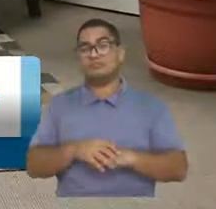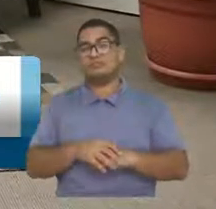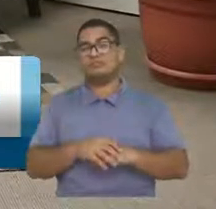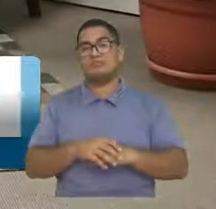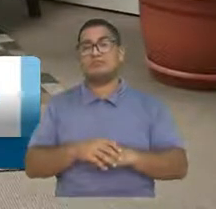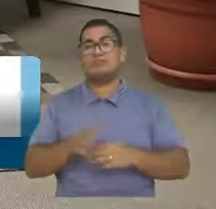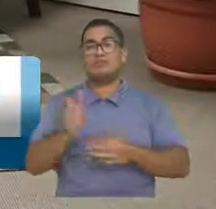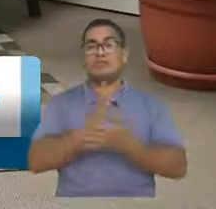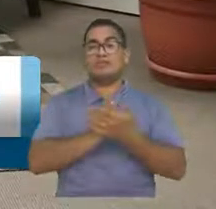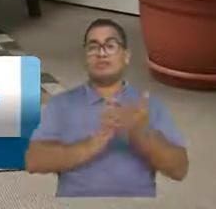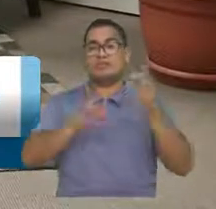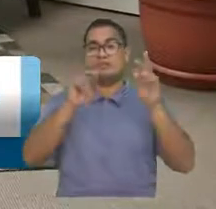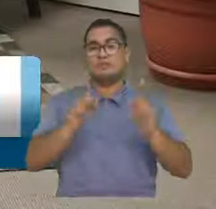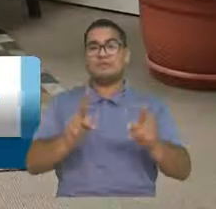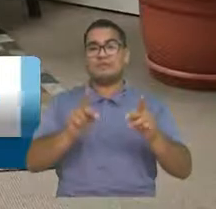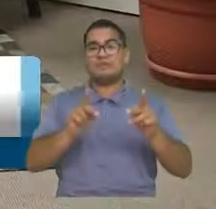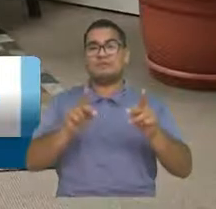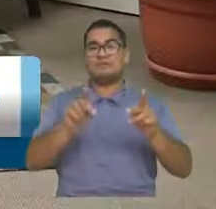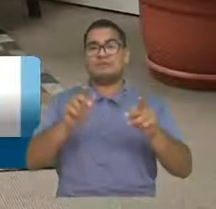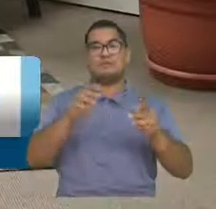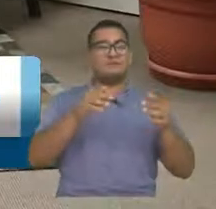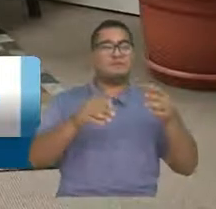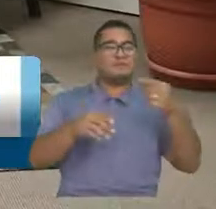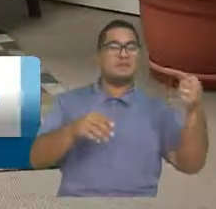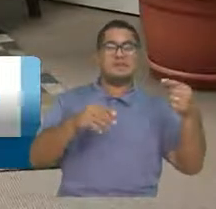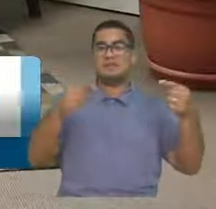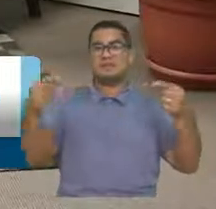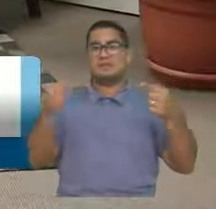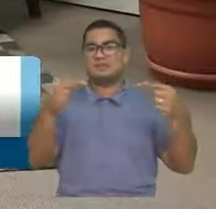hay personas que solo tienen los dos lados negativos. Así es.